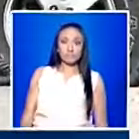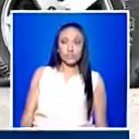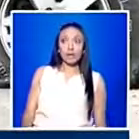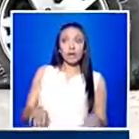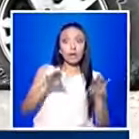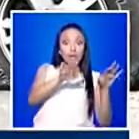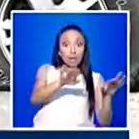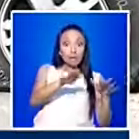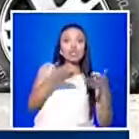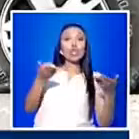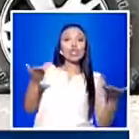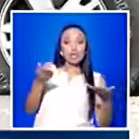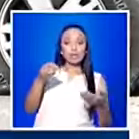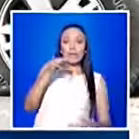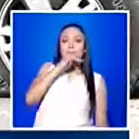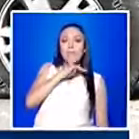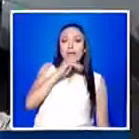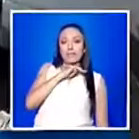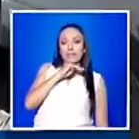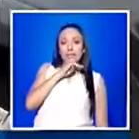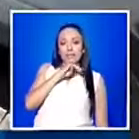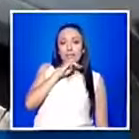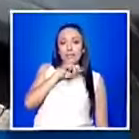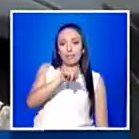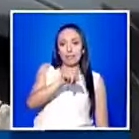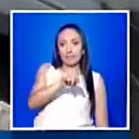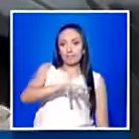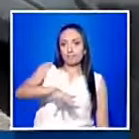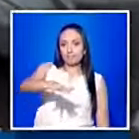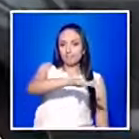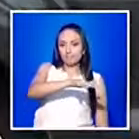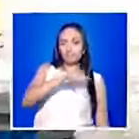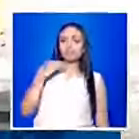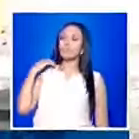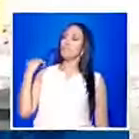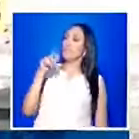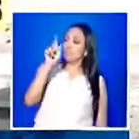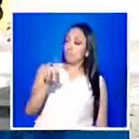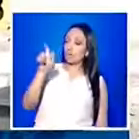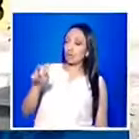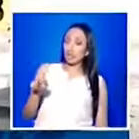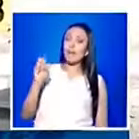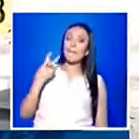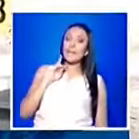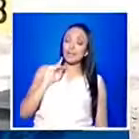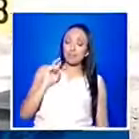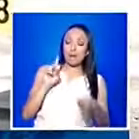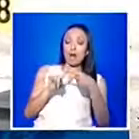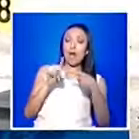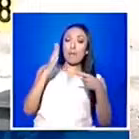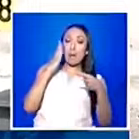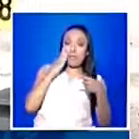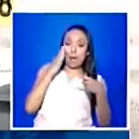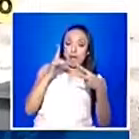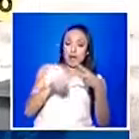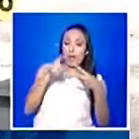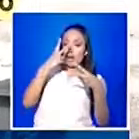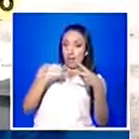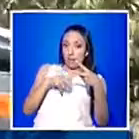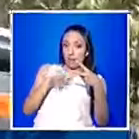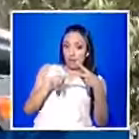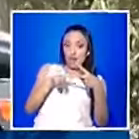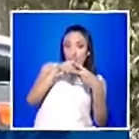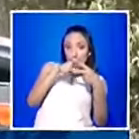Sucedió en el barrio Nueva Esperanza de la parroquia Eloy Alfaro de Manta. Las víctimas son madre e hija que resultaron heridas y están